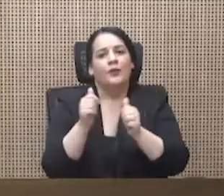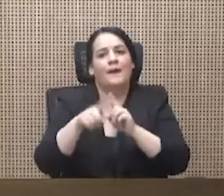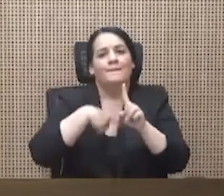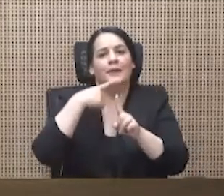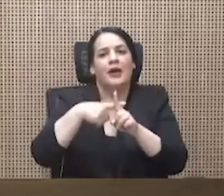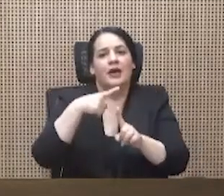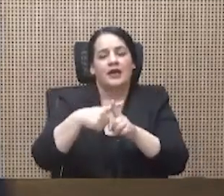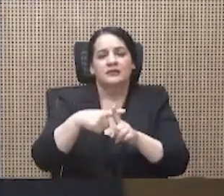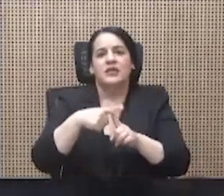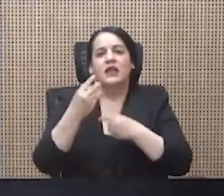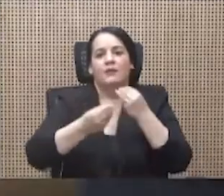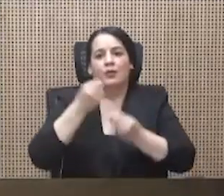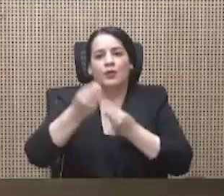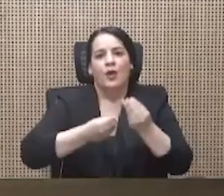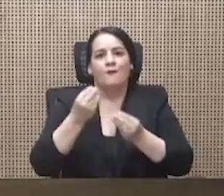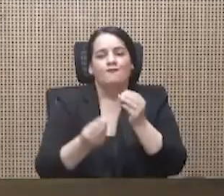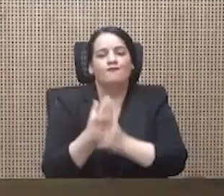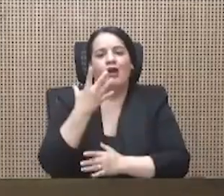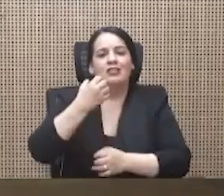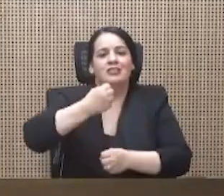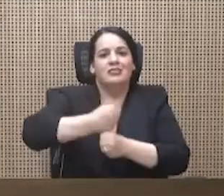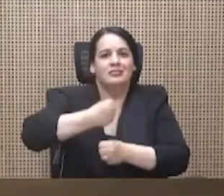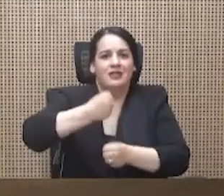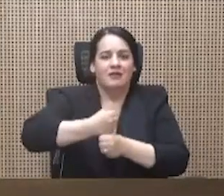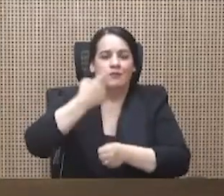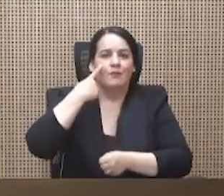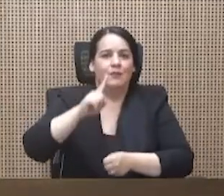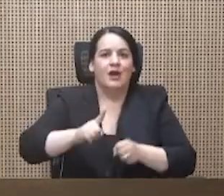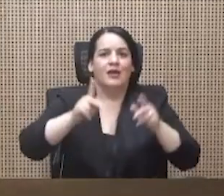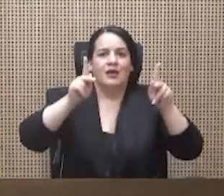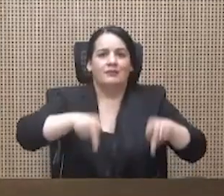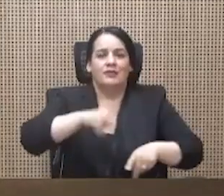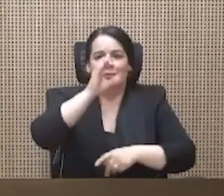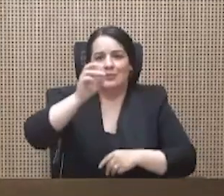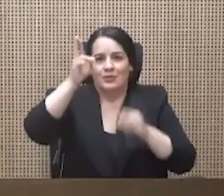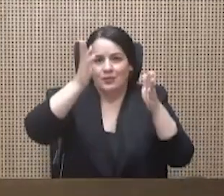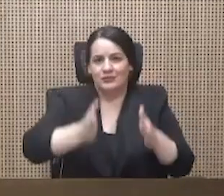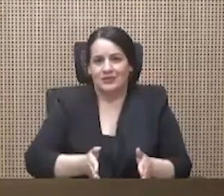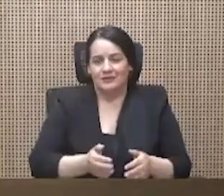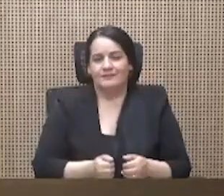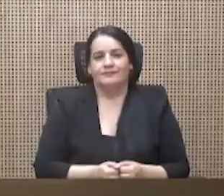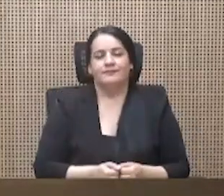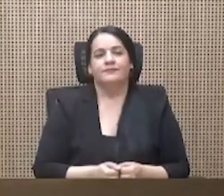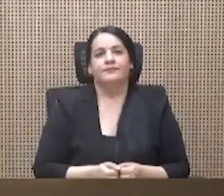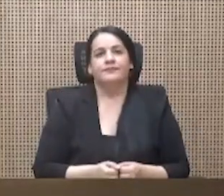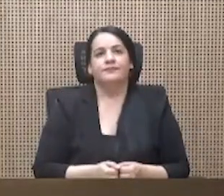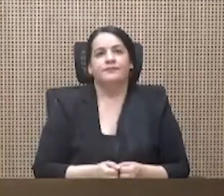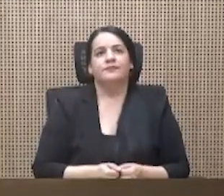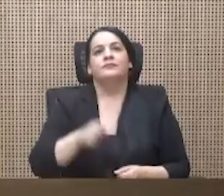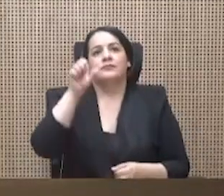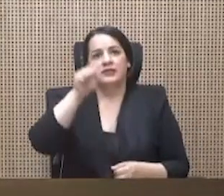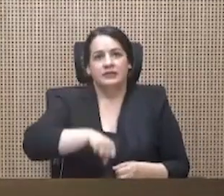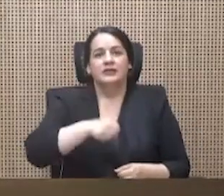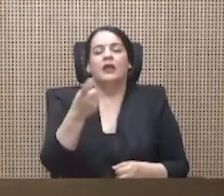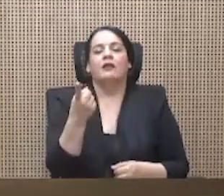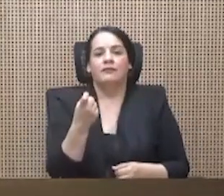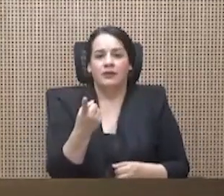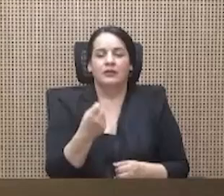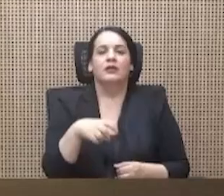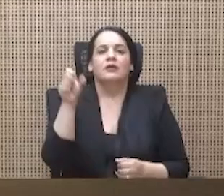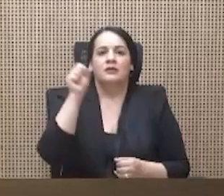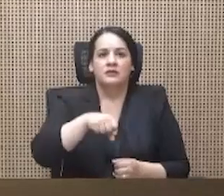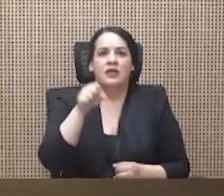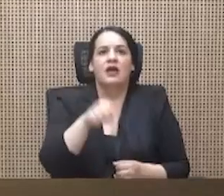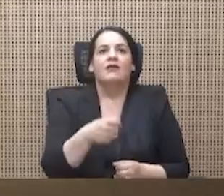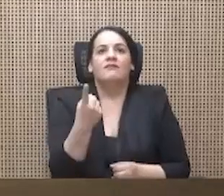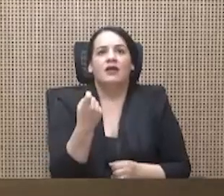en la generación de fuentes de trabajo para los y las costarricenses. Sí ha faltado